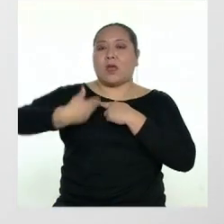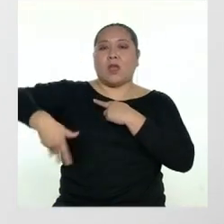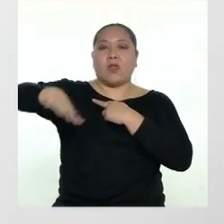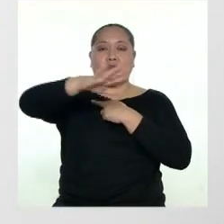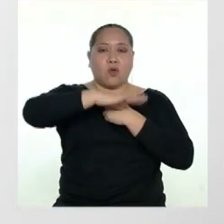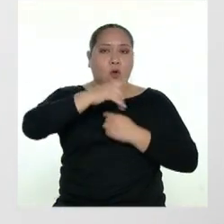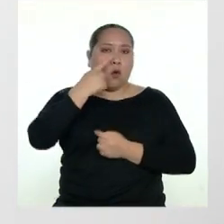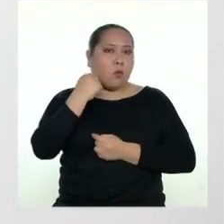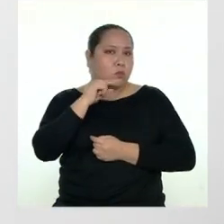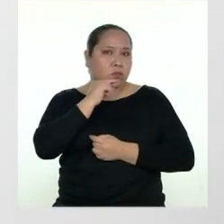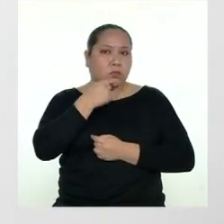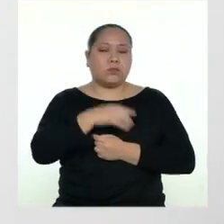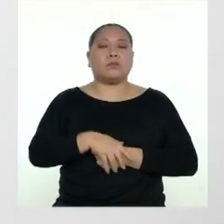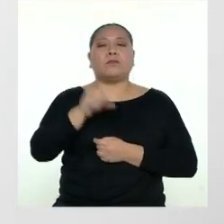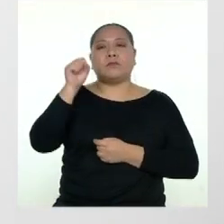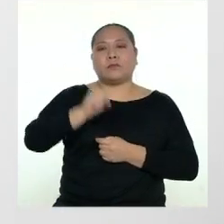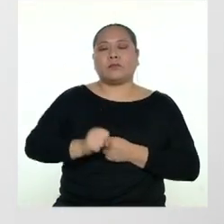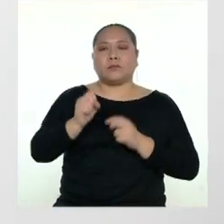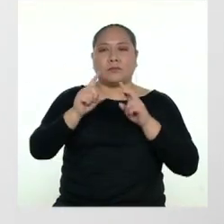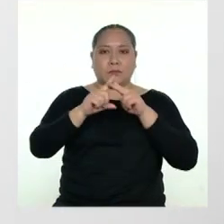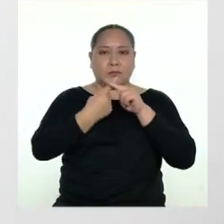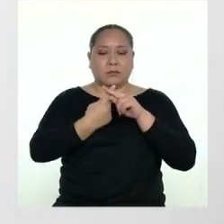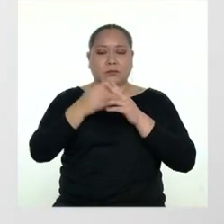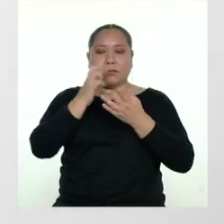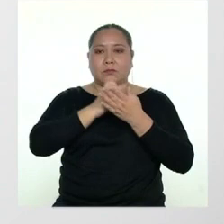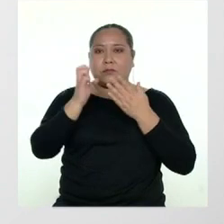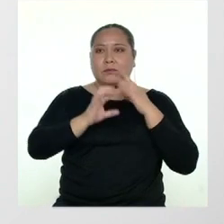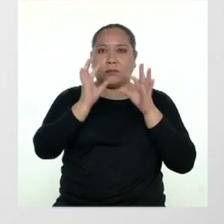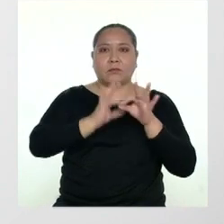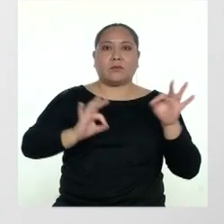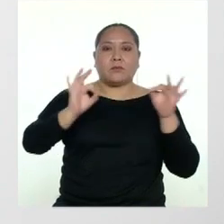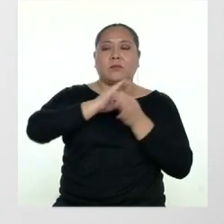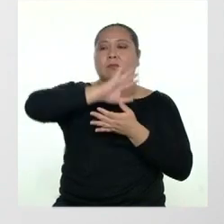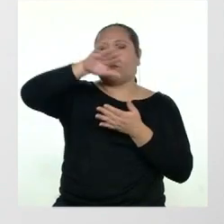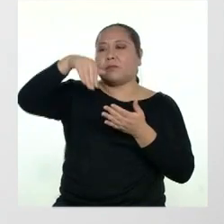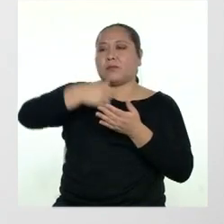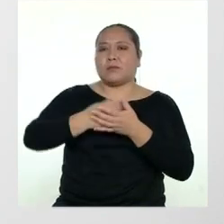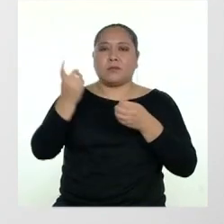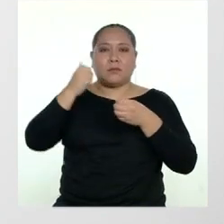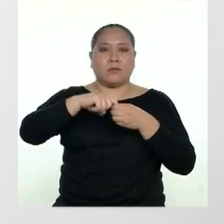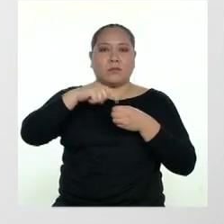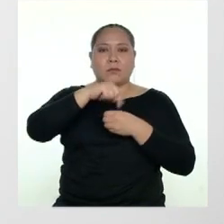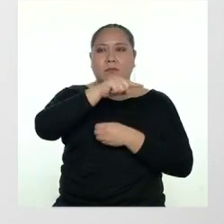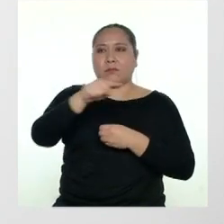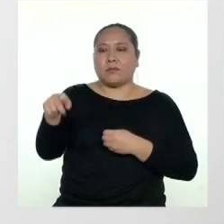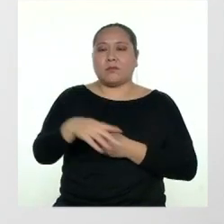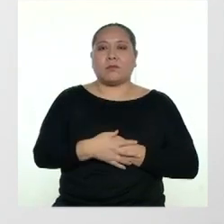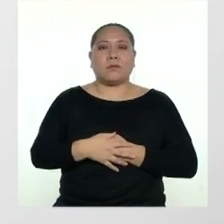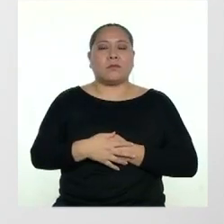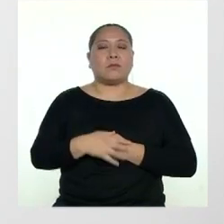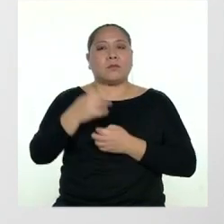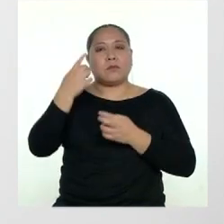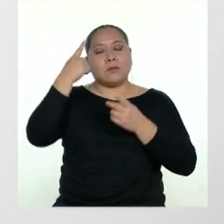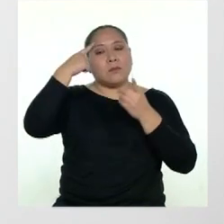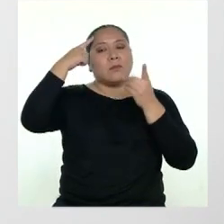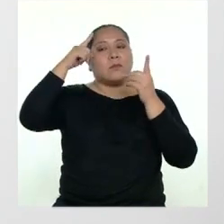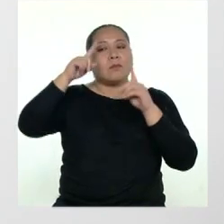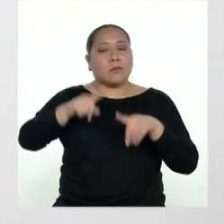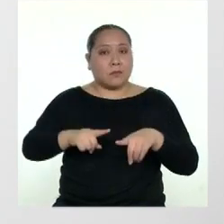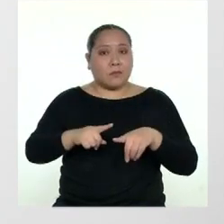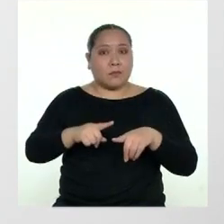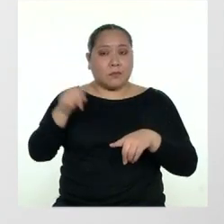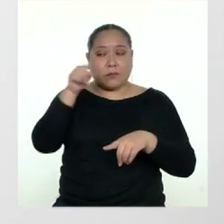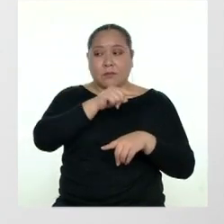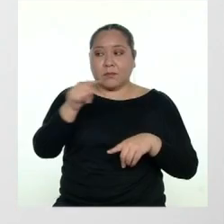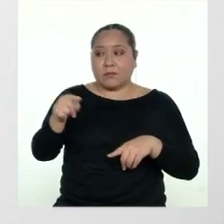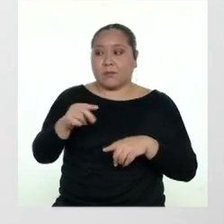justo al inicio del programa hablábamos de lo importante que es que todos nos involucremos en ellas, de acuerdo con las responsabilidades que podamos